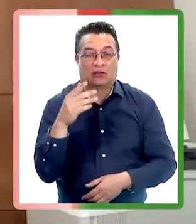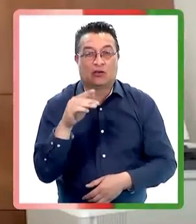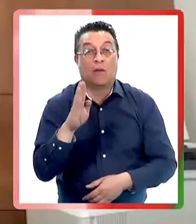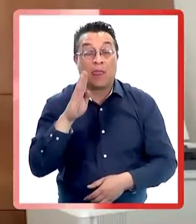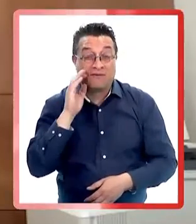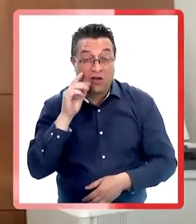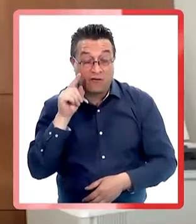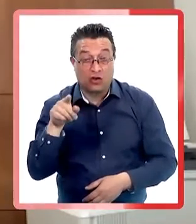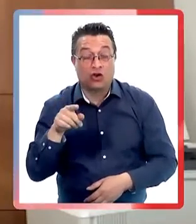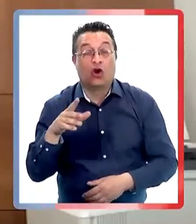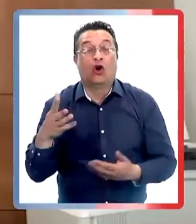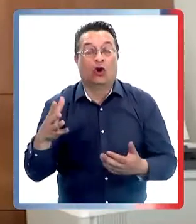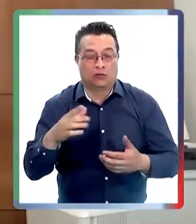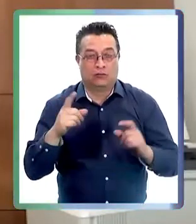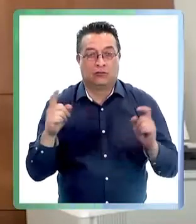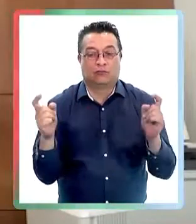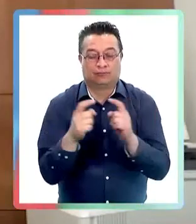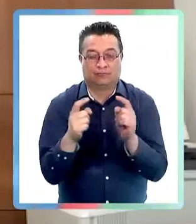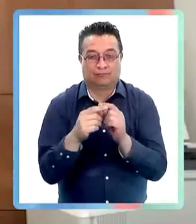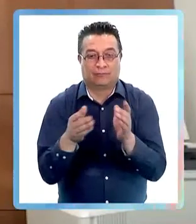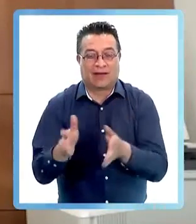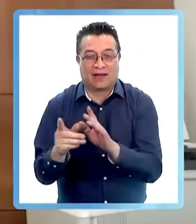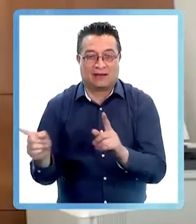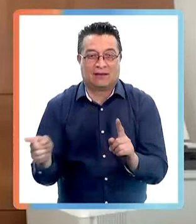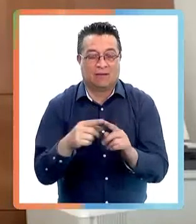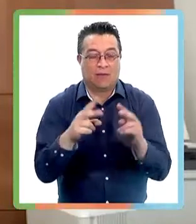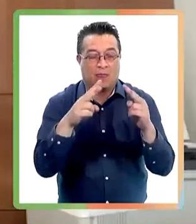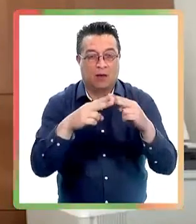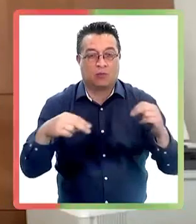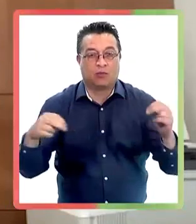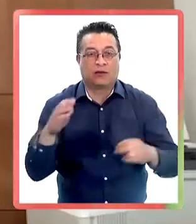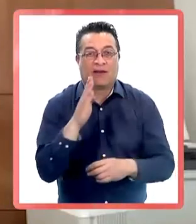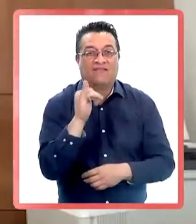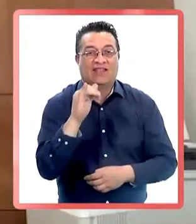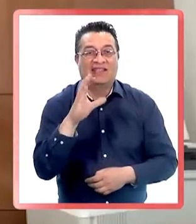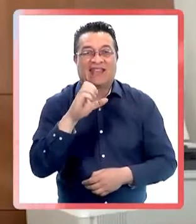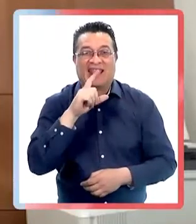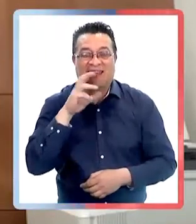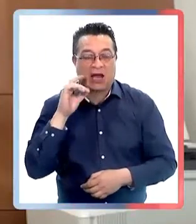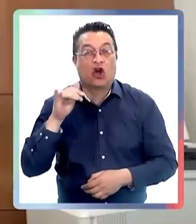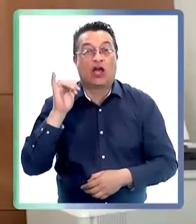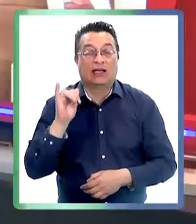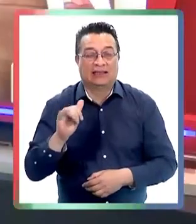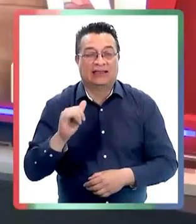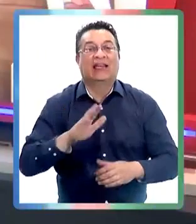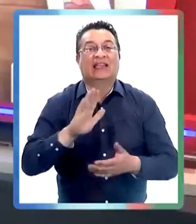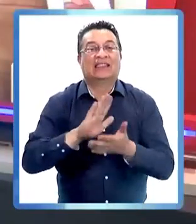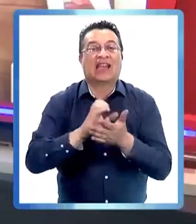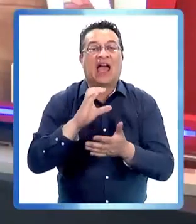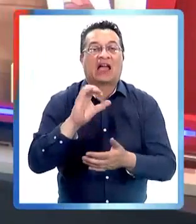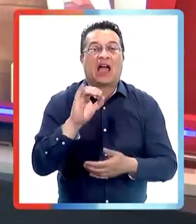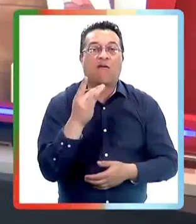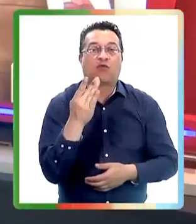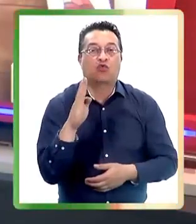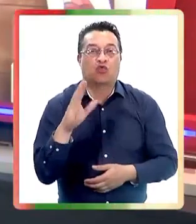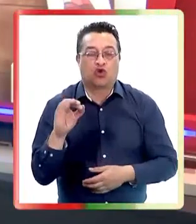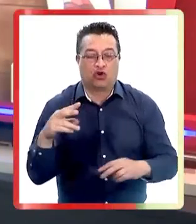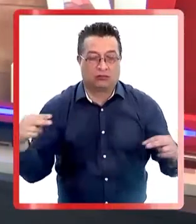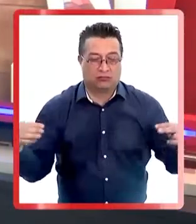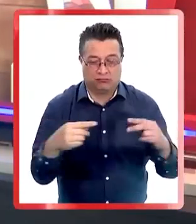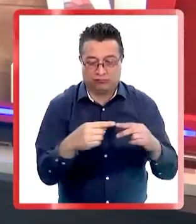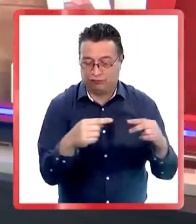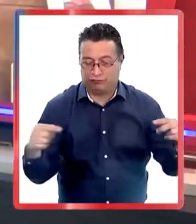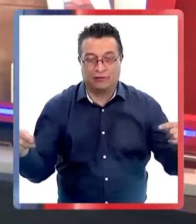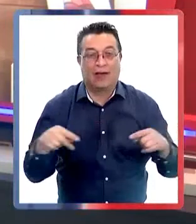345, en el Biobío, la construcción de la conexión vial entre el puente Bicentenario y Avenida Chacabuco. En definitiva,